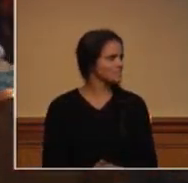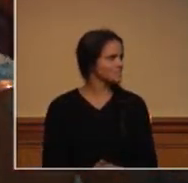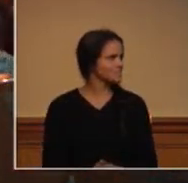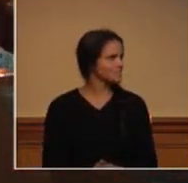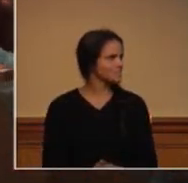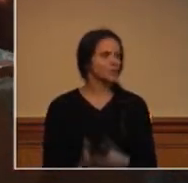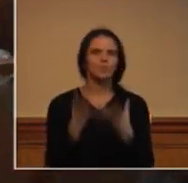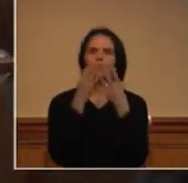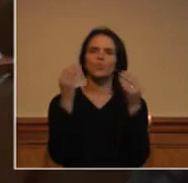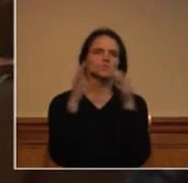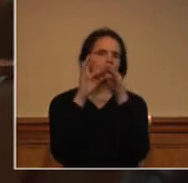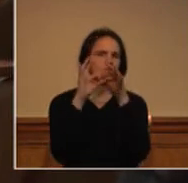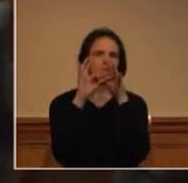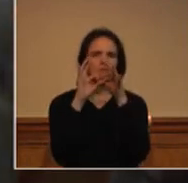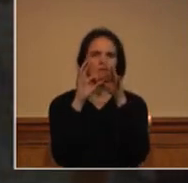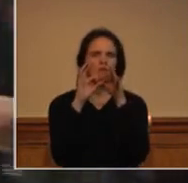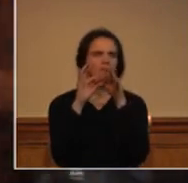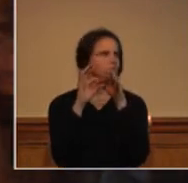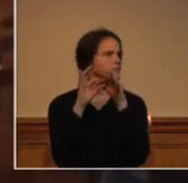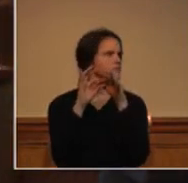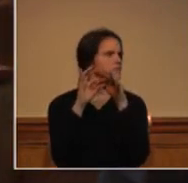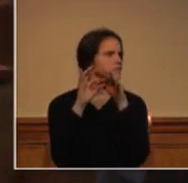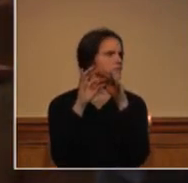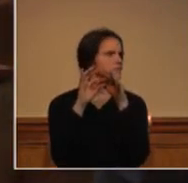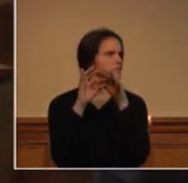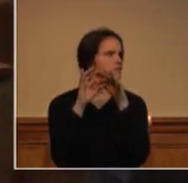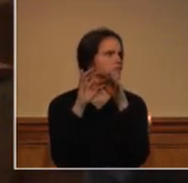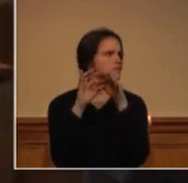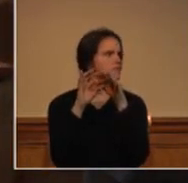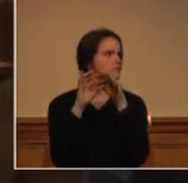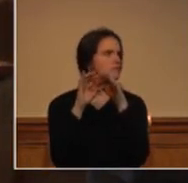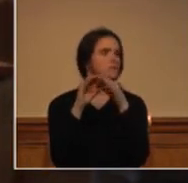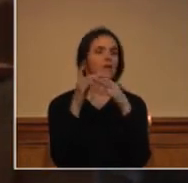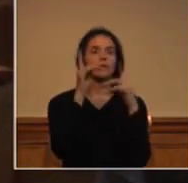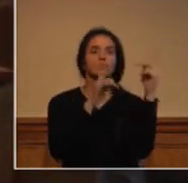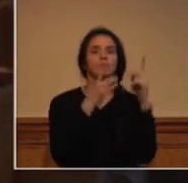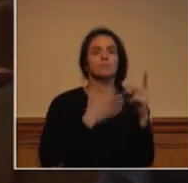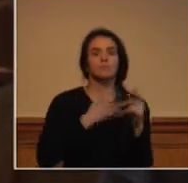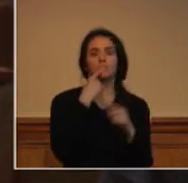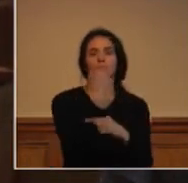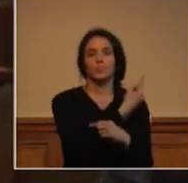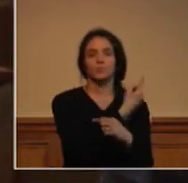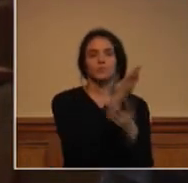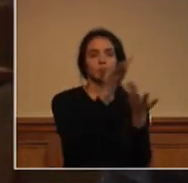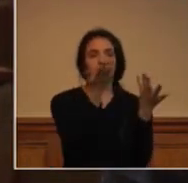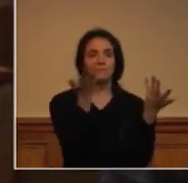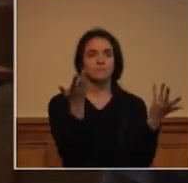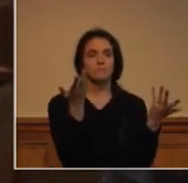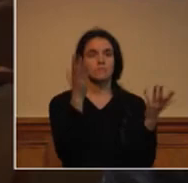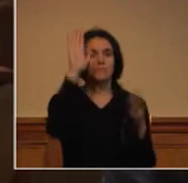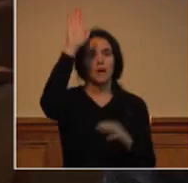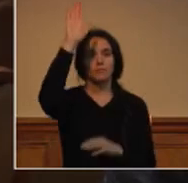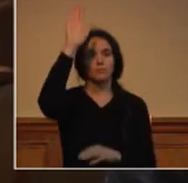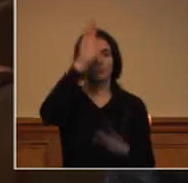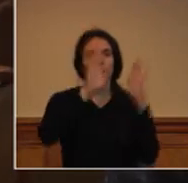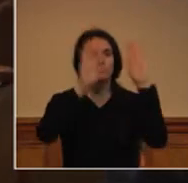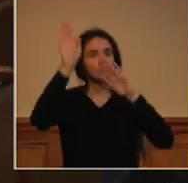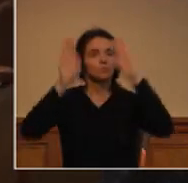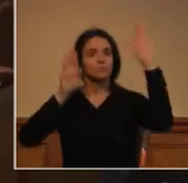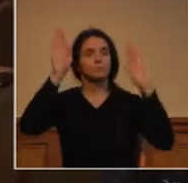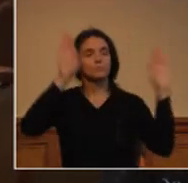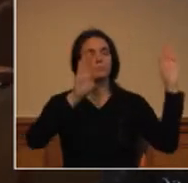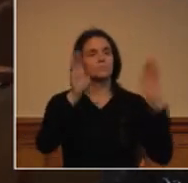Bueno, muchas gracias. Ahora sí, abrimos un espacio para preguntas. Si alguien quiere preguntar, por que levante la mano para verle.